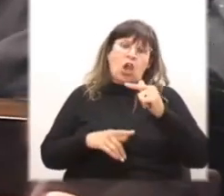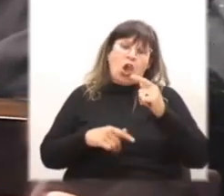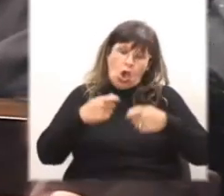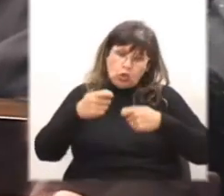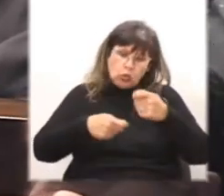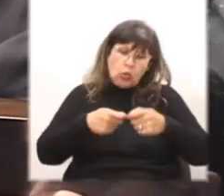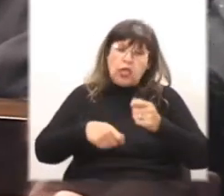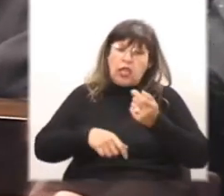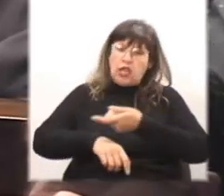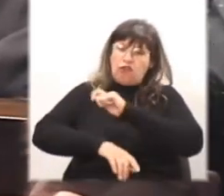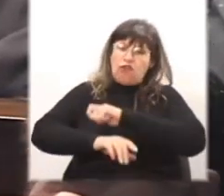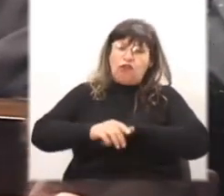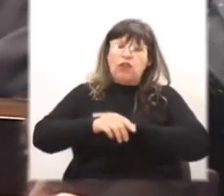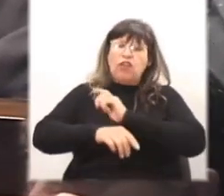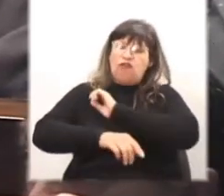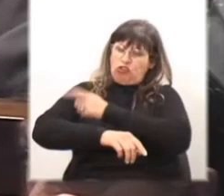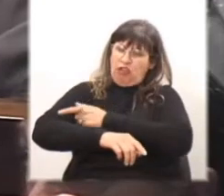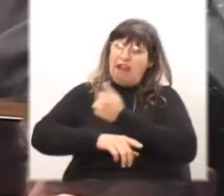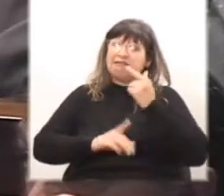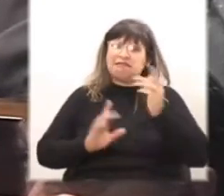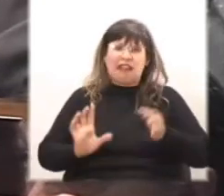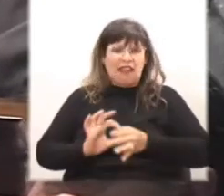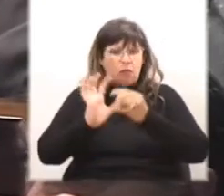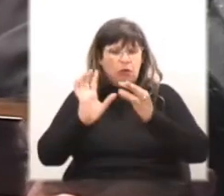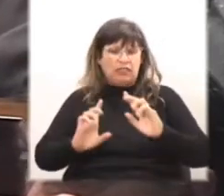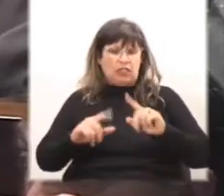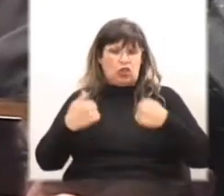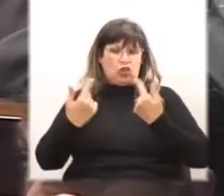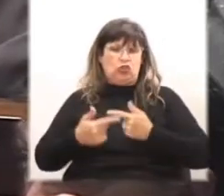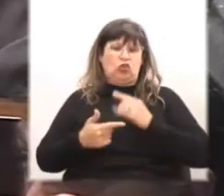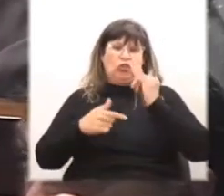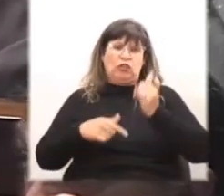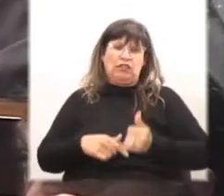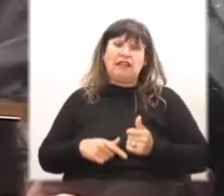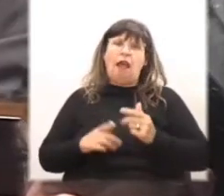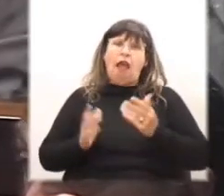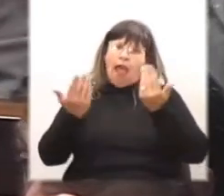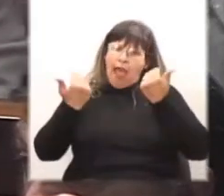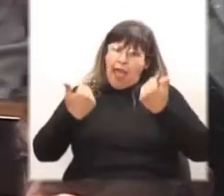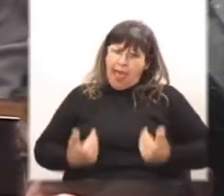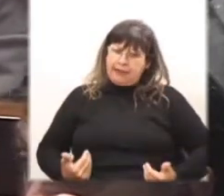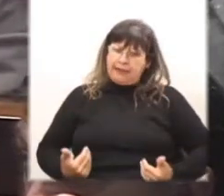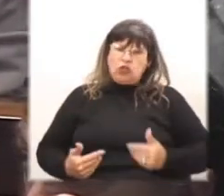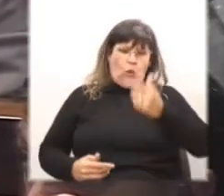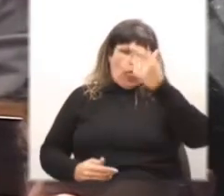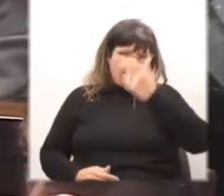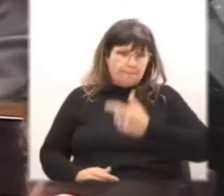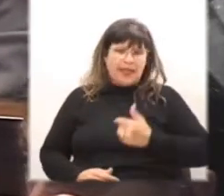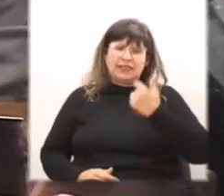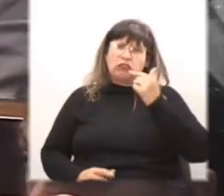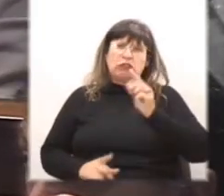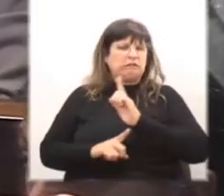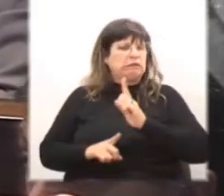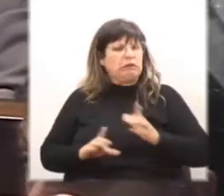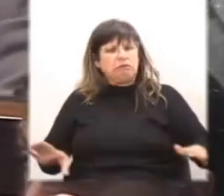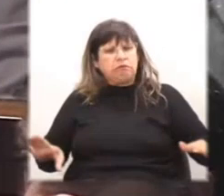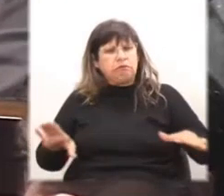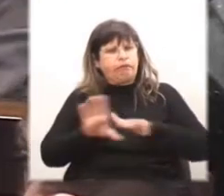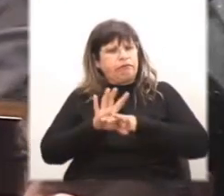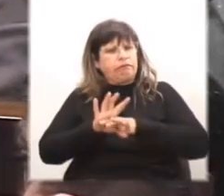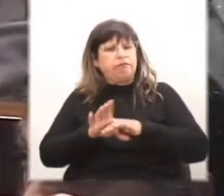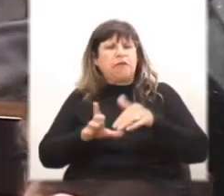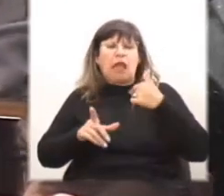fortalecer la democracia que tenemos y actitudes personales que no encajan con